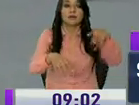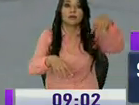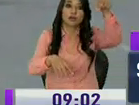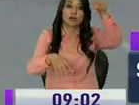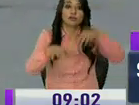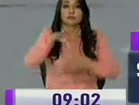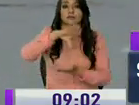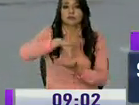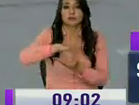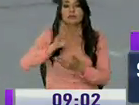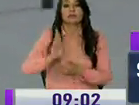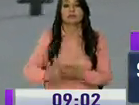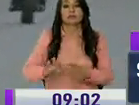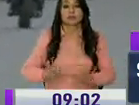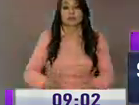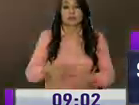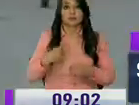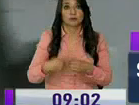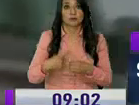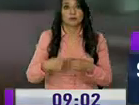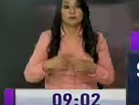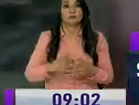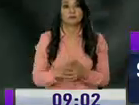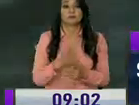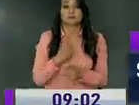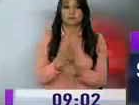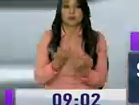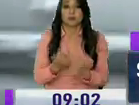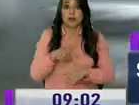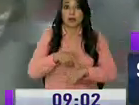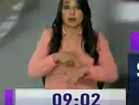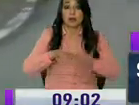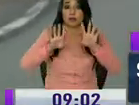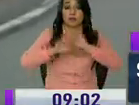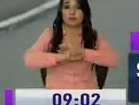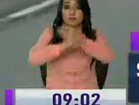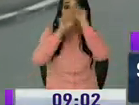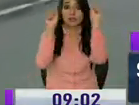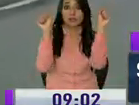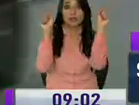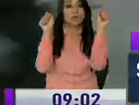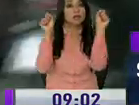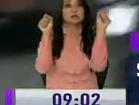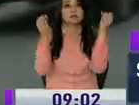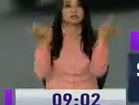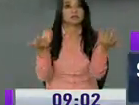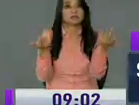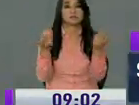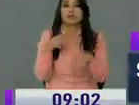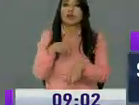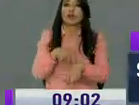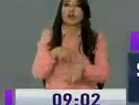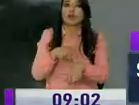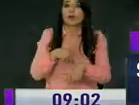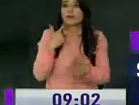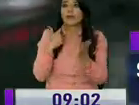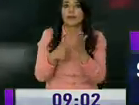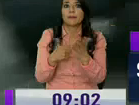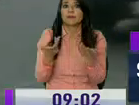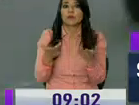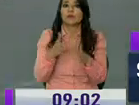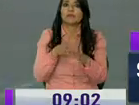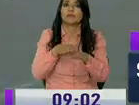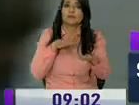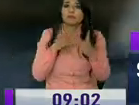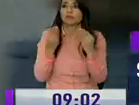Centro y el Sur de la capital. De allí que a esta hora, a partir de las 9 de la mañana, imagínense que ya no es una hora considerada como pico para que haya